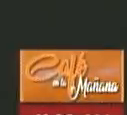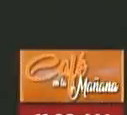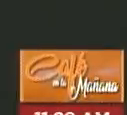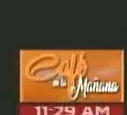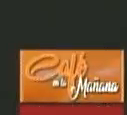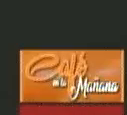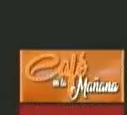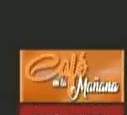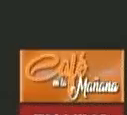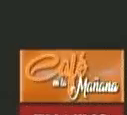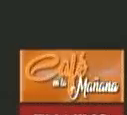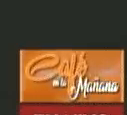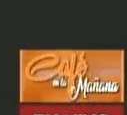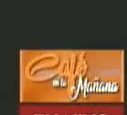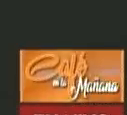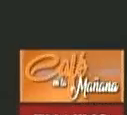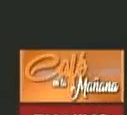radical